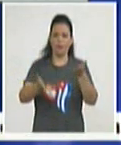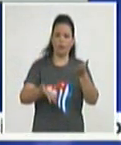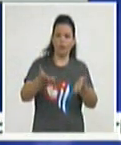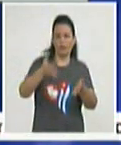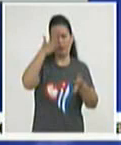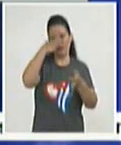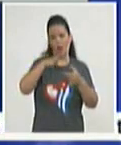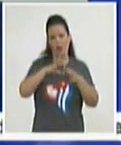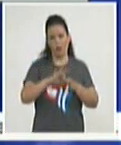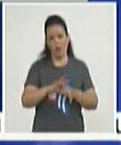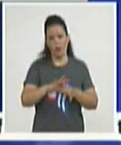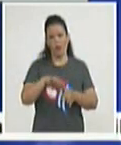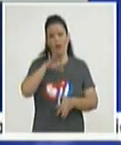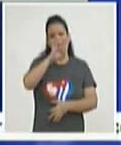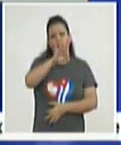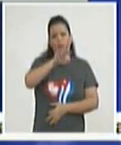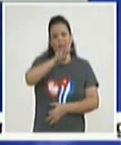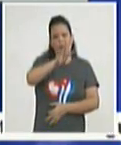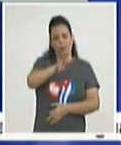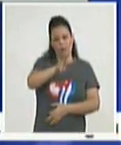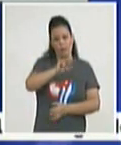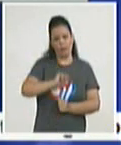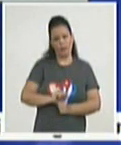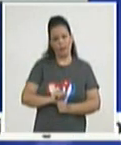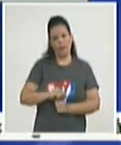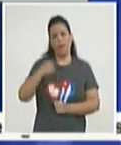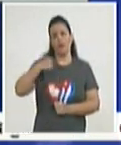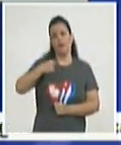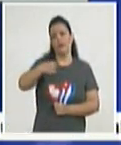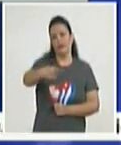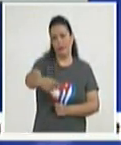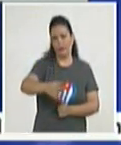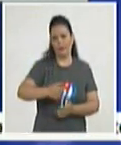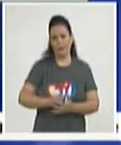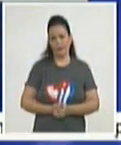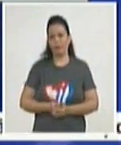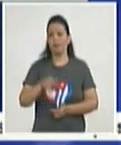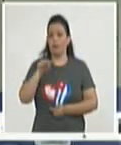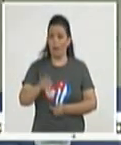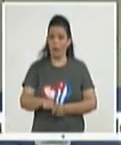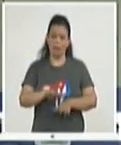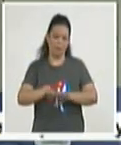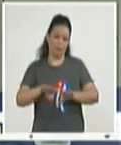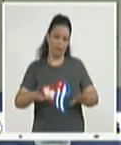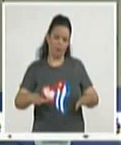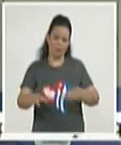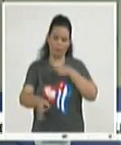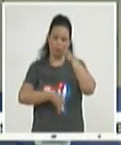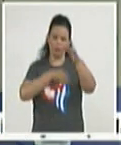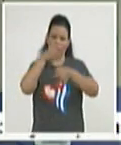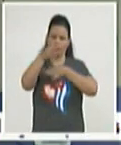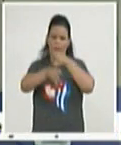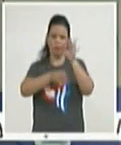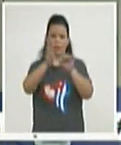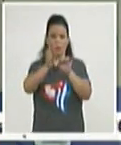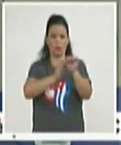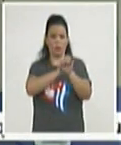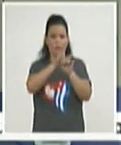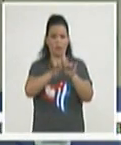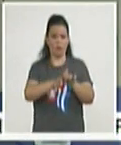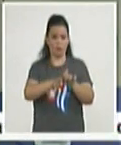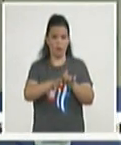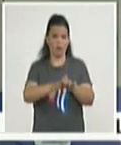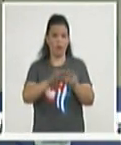fueron 82 por día. Este ha sido el comportamiento de la pandemia durante todo